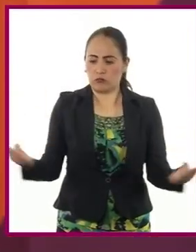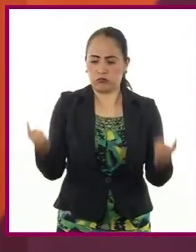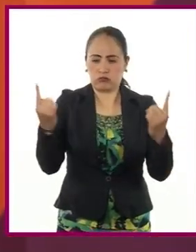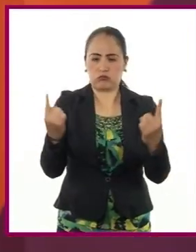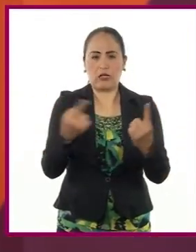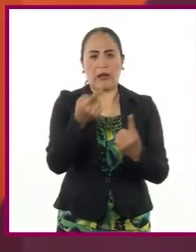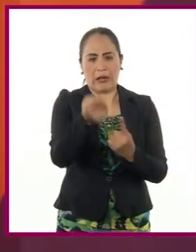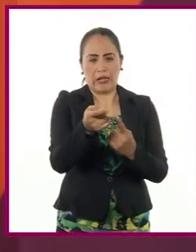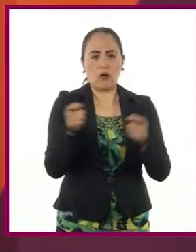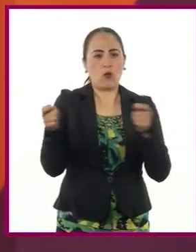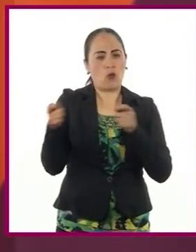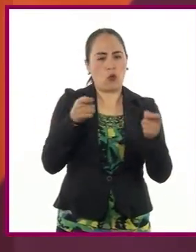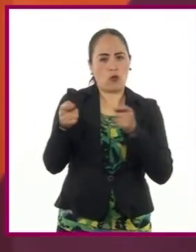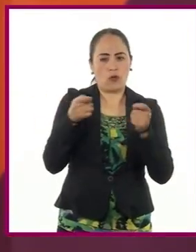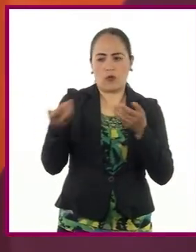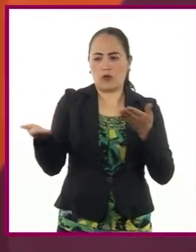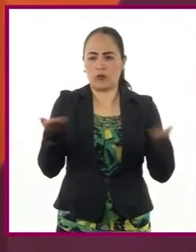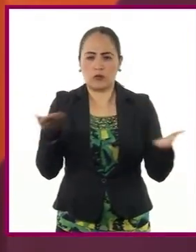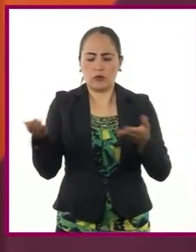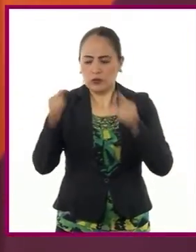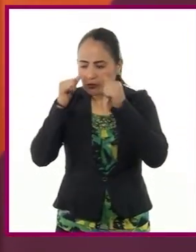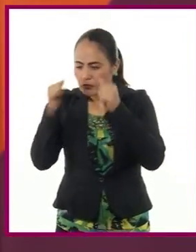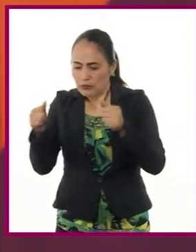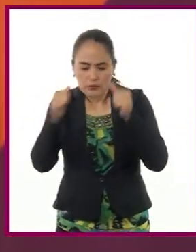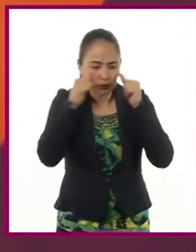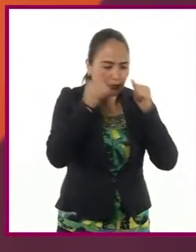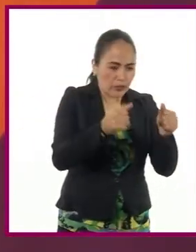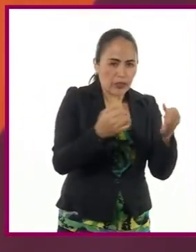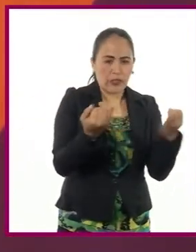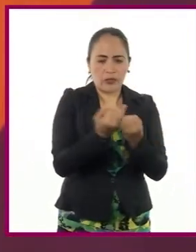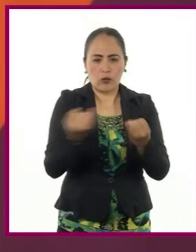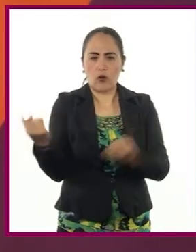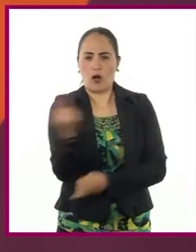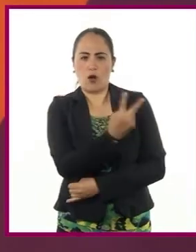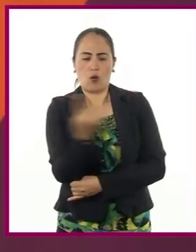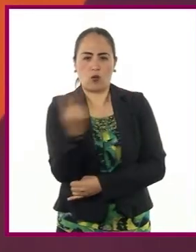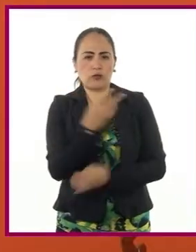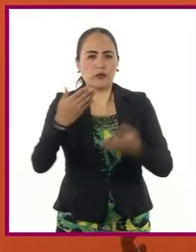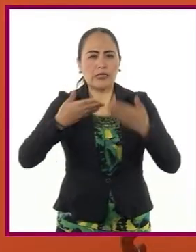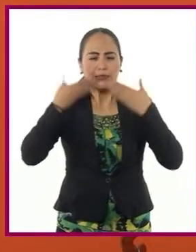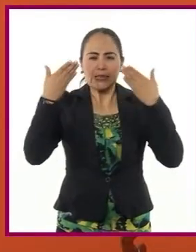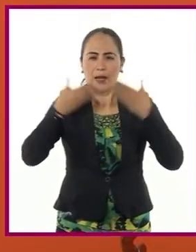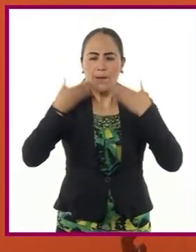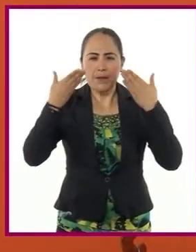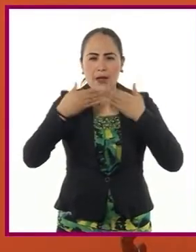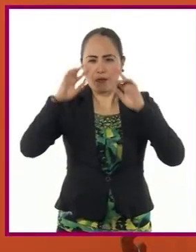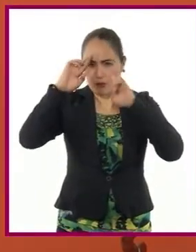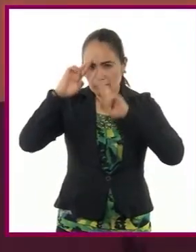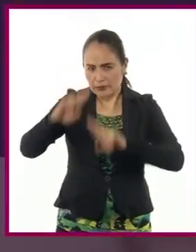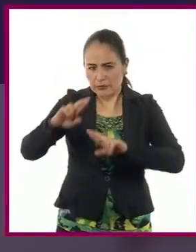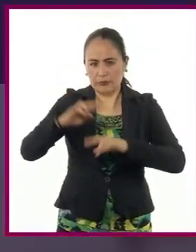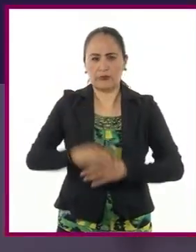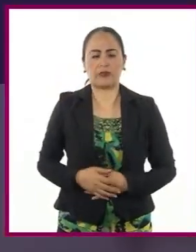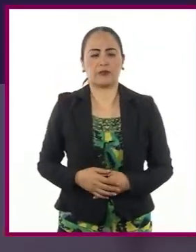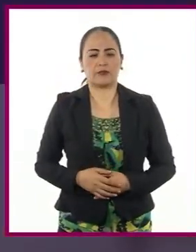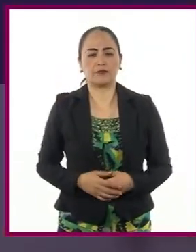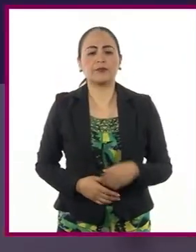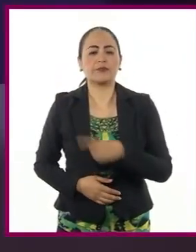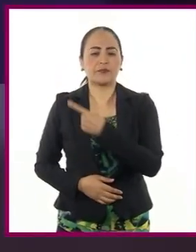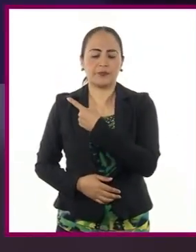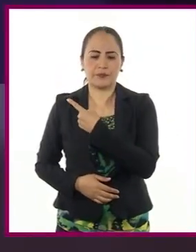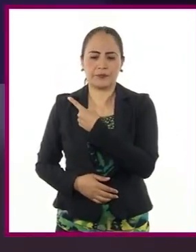las y los involucrados y a mantener la cordialidad durante el diálogo. Lo más importante de aprender a manejar